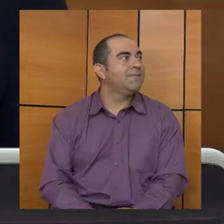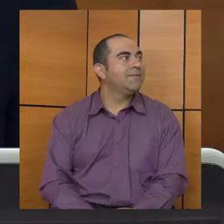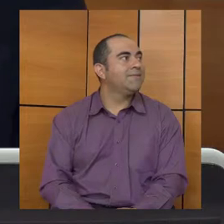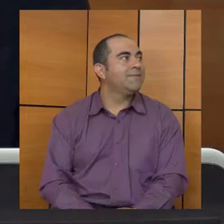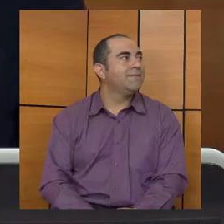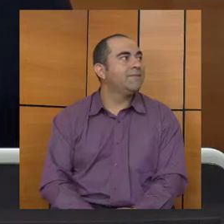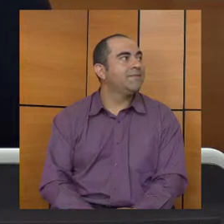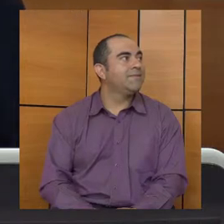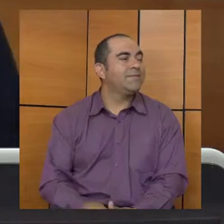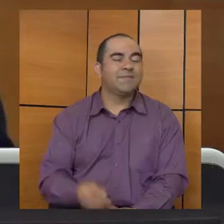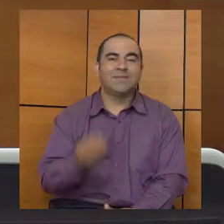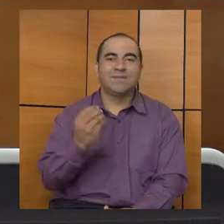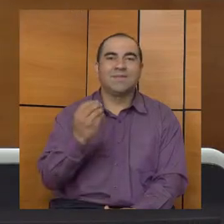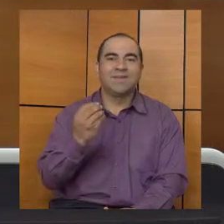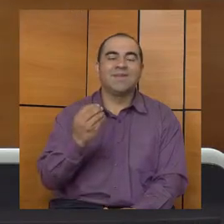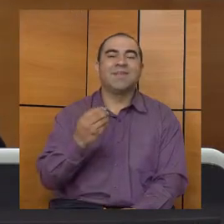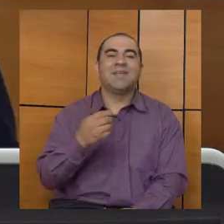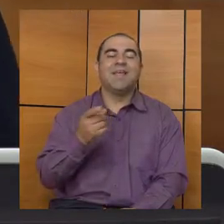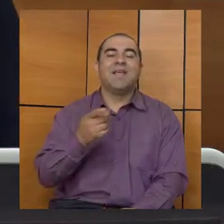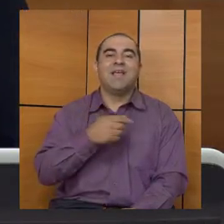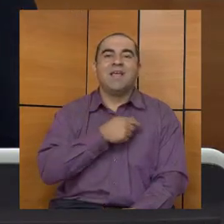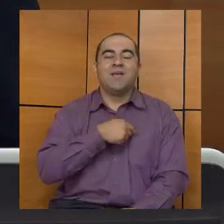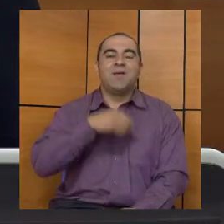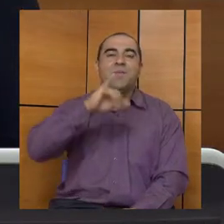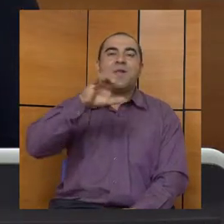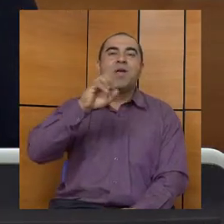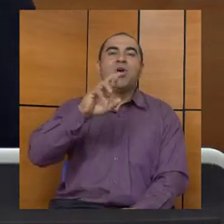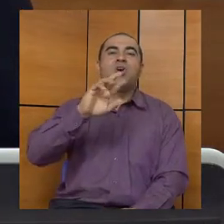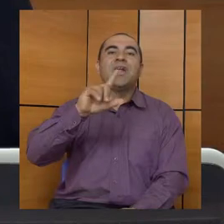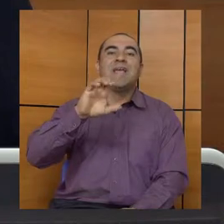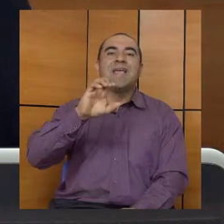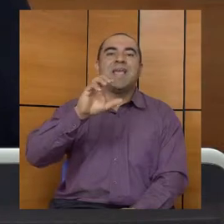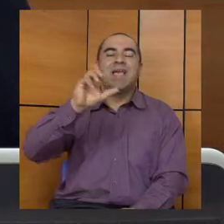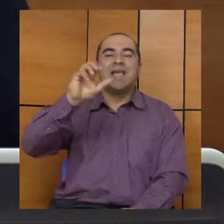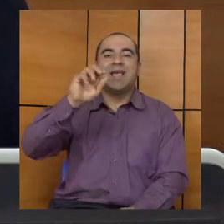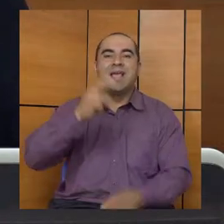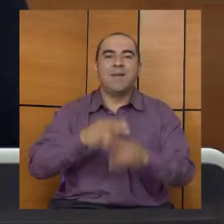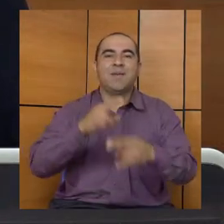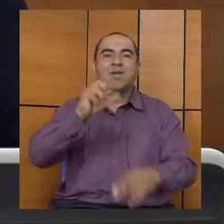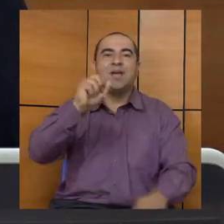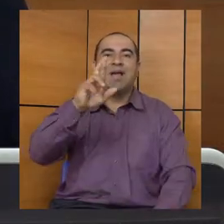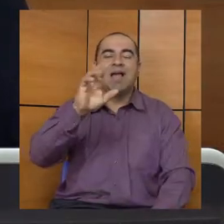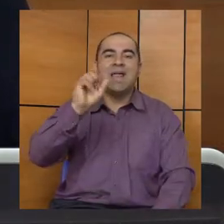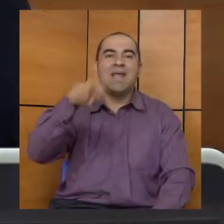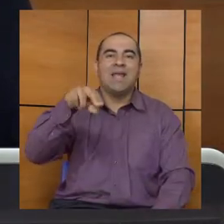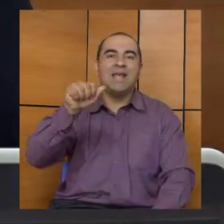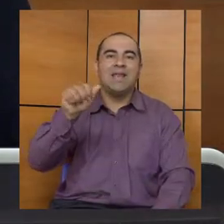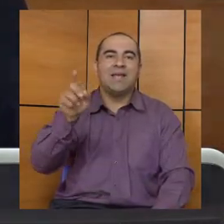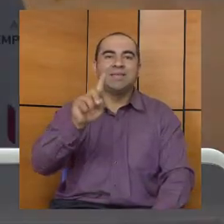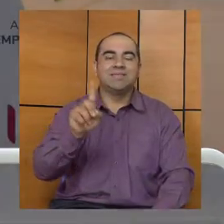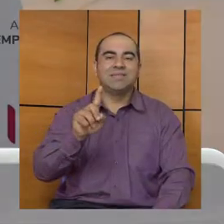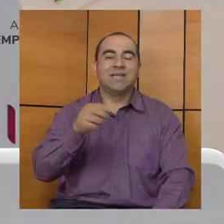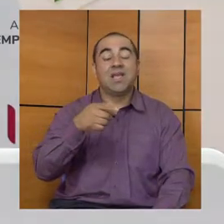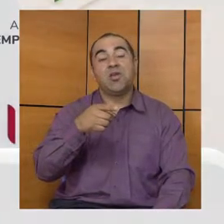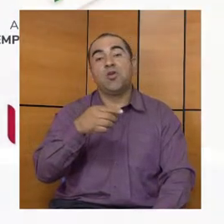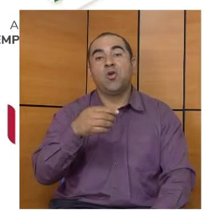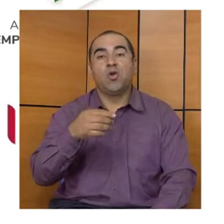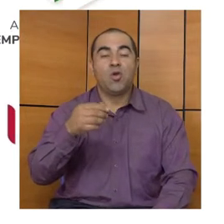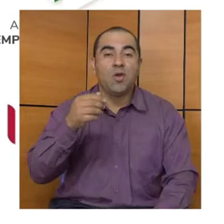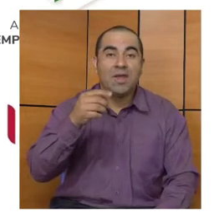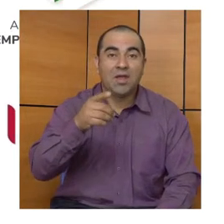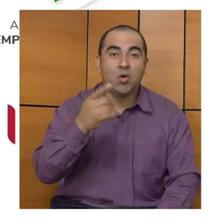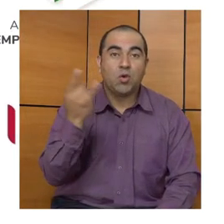Nada, un poco como decía, mi nombre es Jorge Arena. Soy doctor por la Universidad de Sevilla,